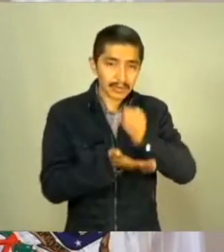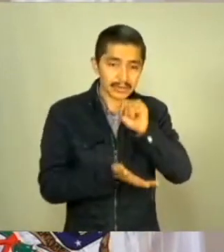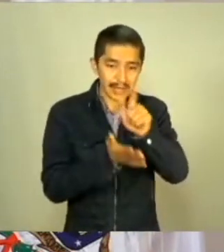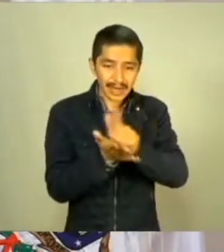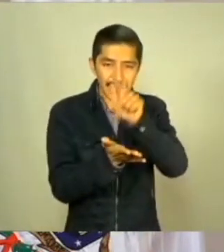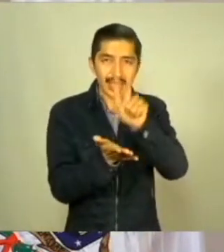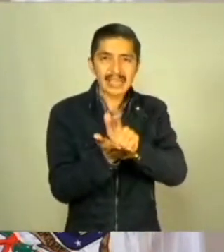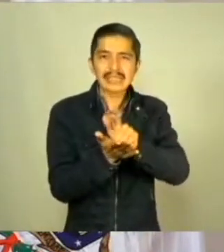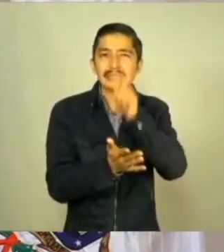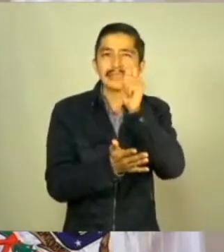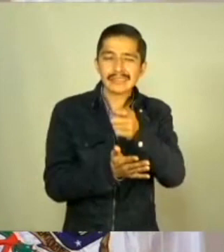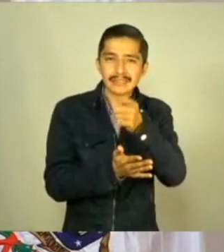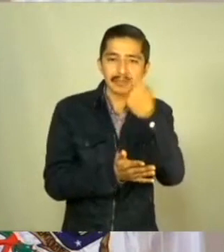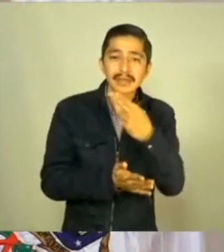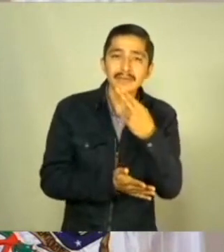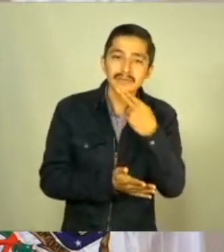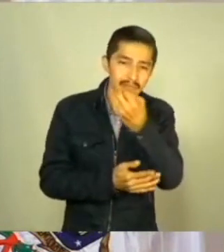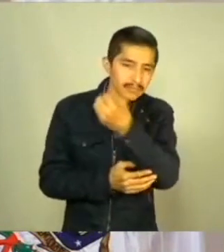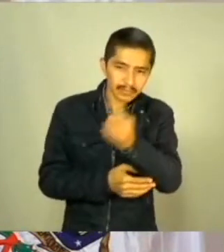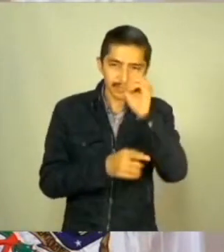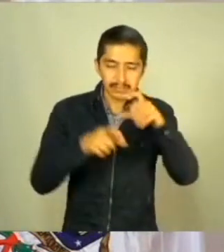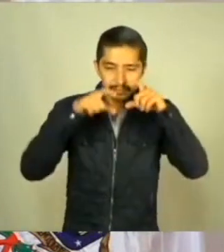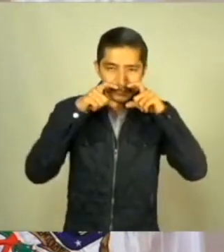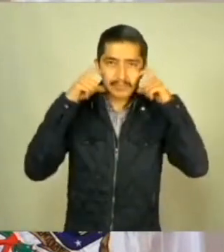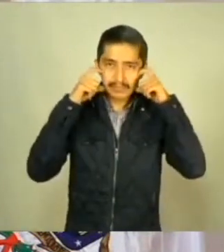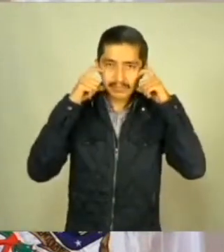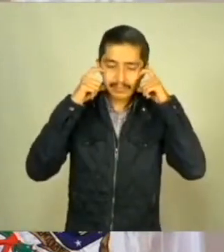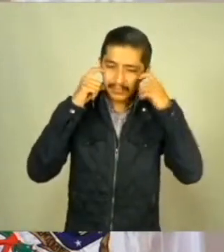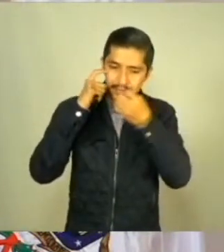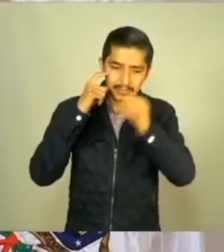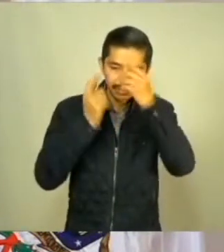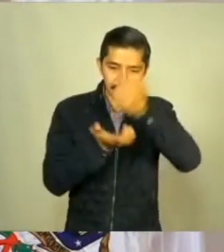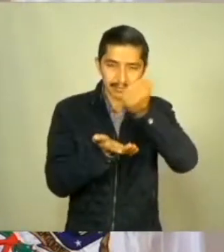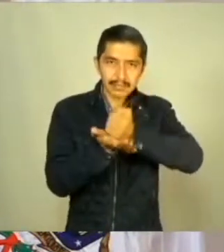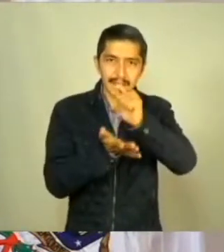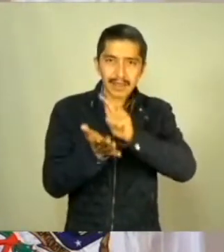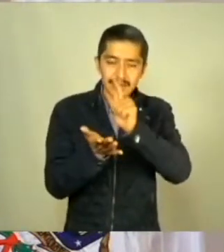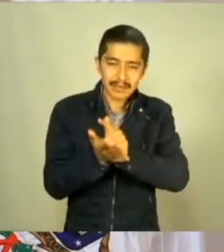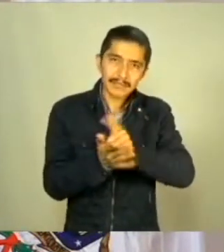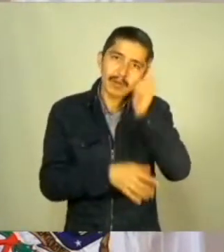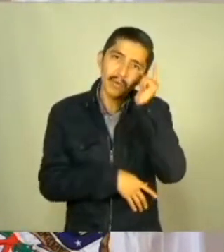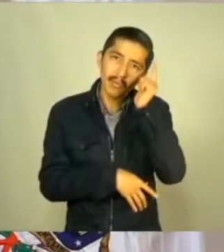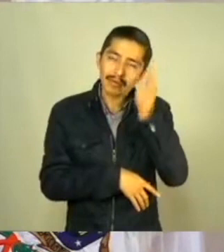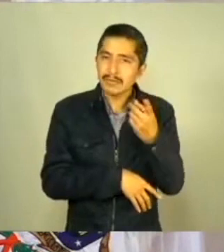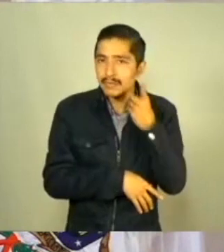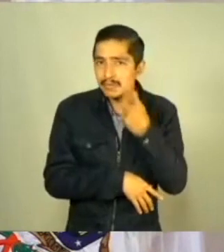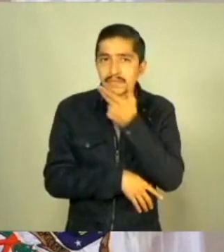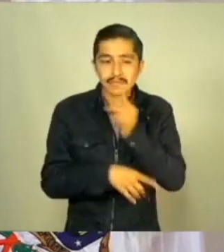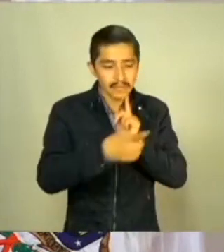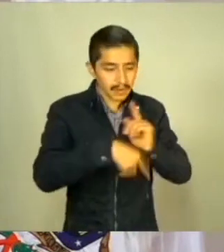sobre el uso obligatorio del cubrebocas esperamos el respaldo de las diputadas y los diputados